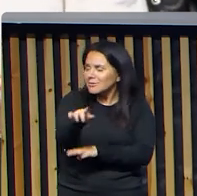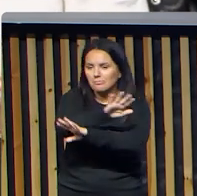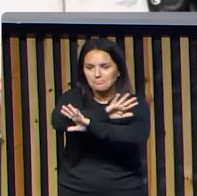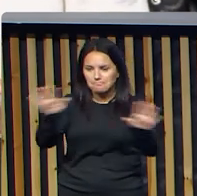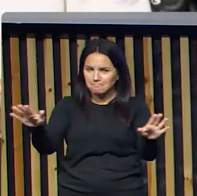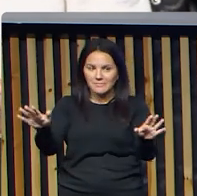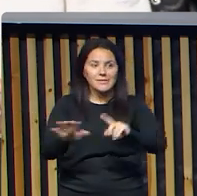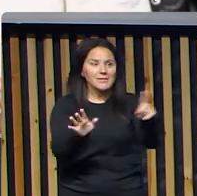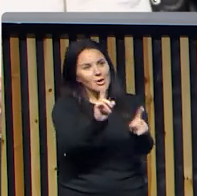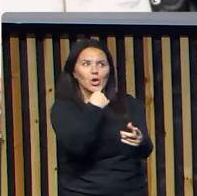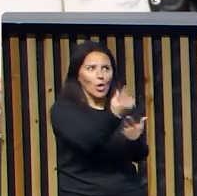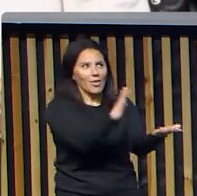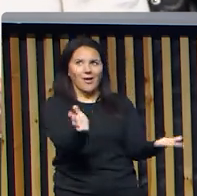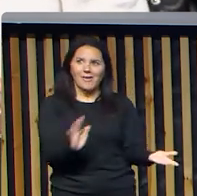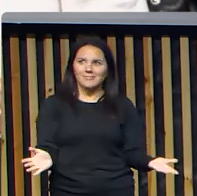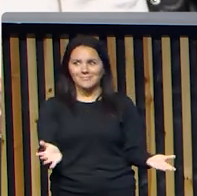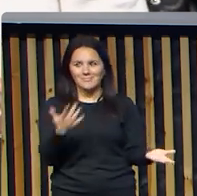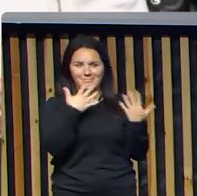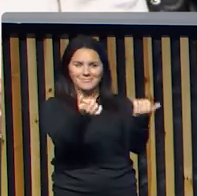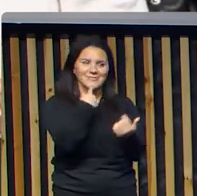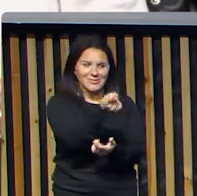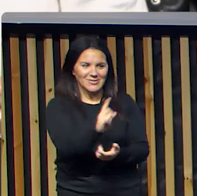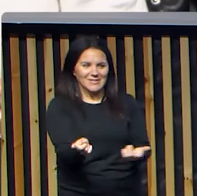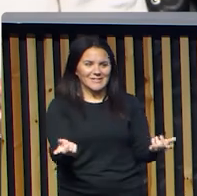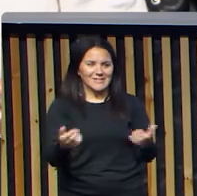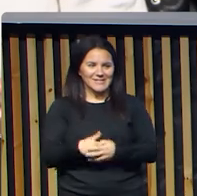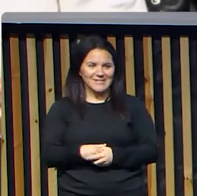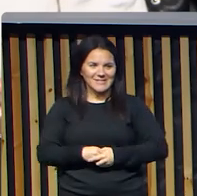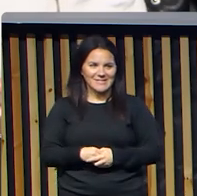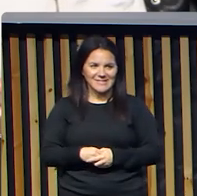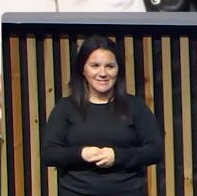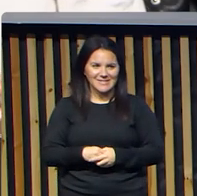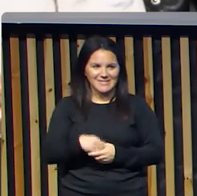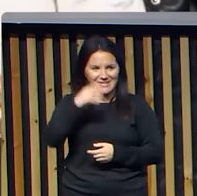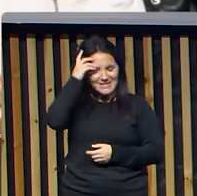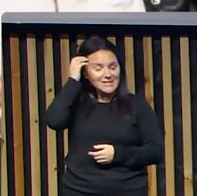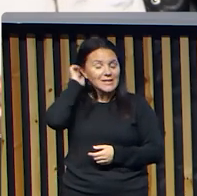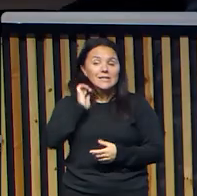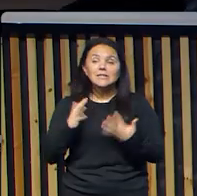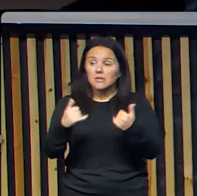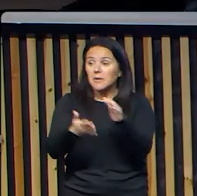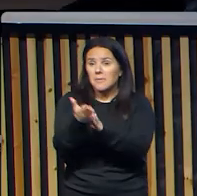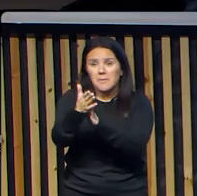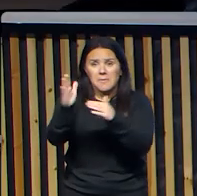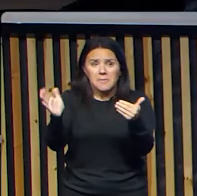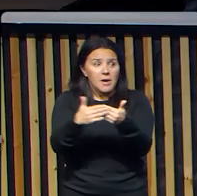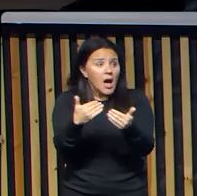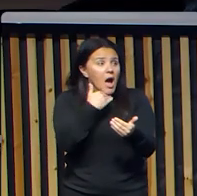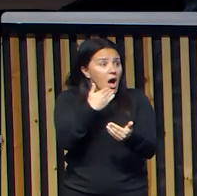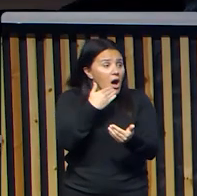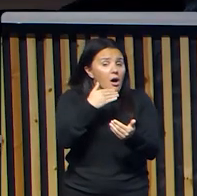Bueno vamos a ir cerrando no sé si se os queda alguna preguntita sí Venga pues la última os parece gracias